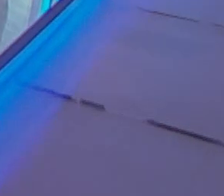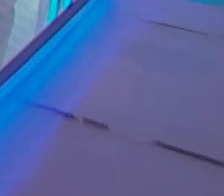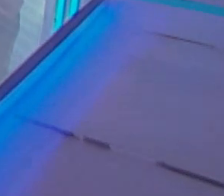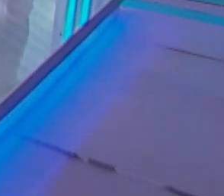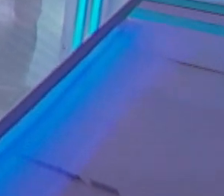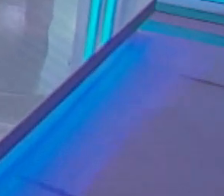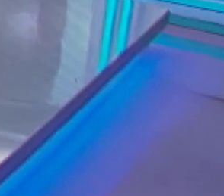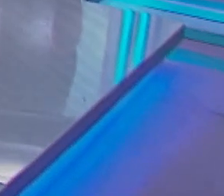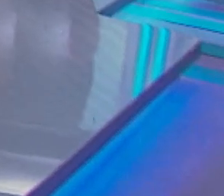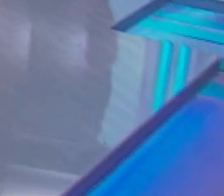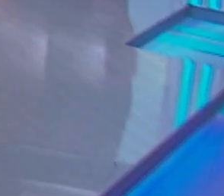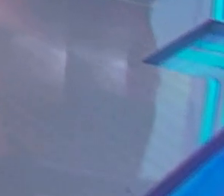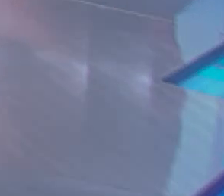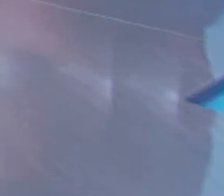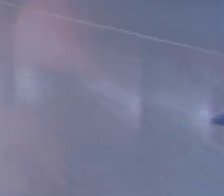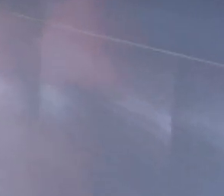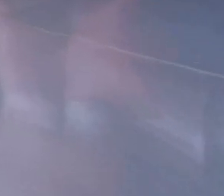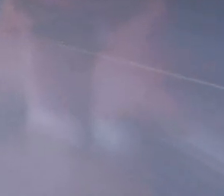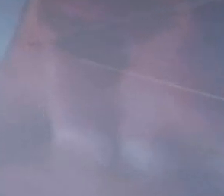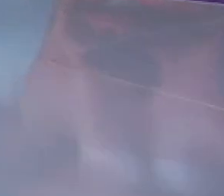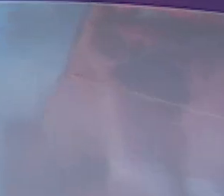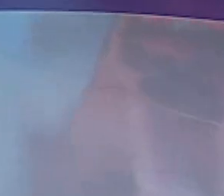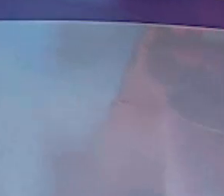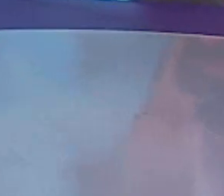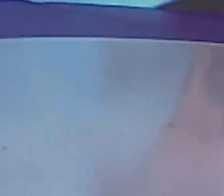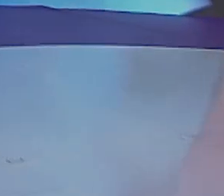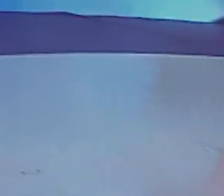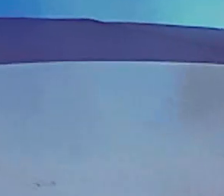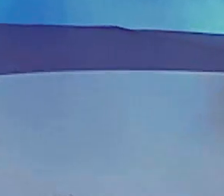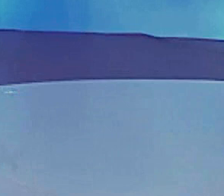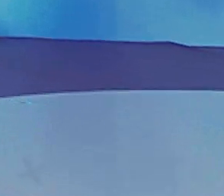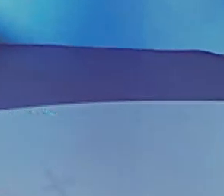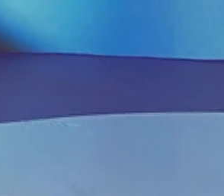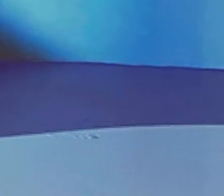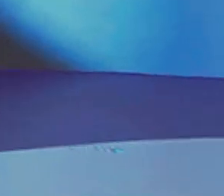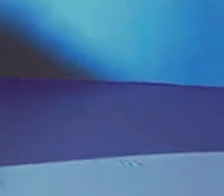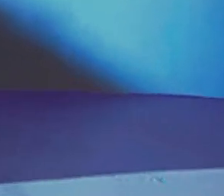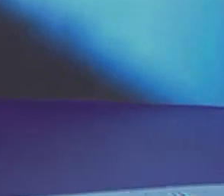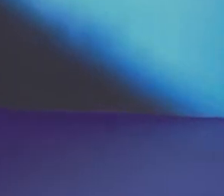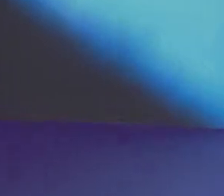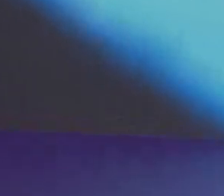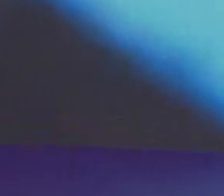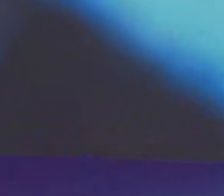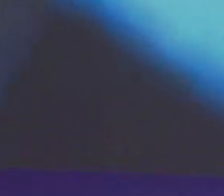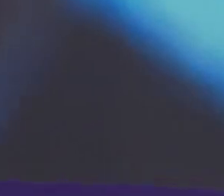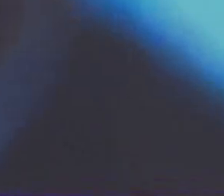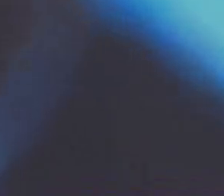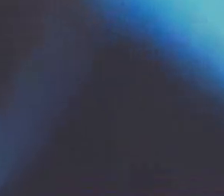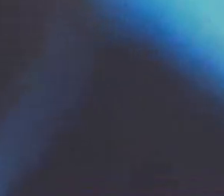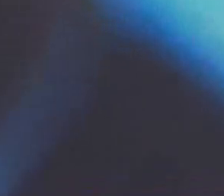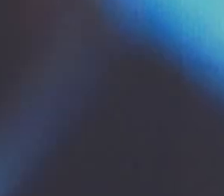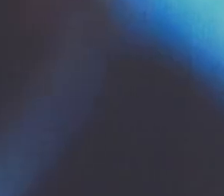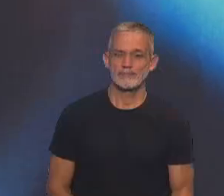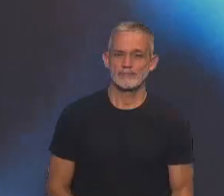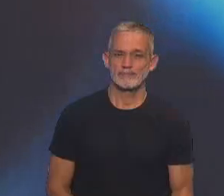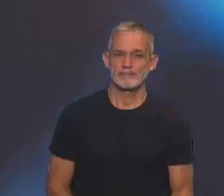de acuerdo con el fondo monetario internacional y las opiniones en este caso se suma a la de cecilia todesca bosco ella es la secretaria de relaciones